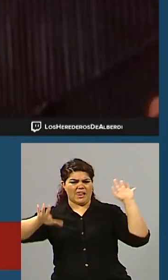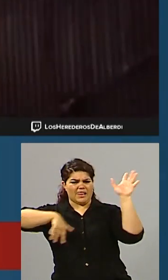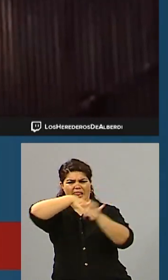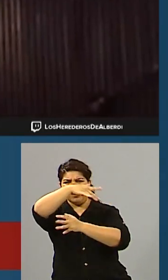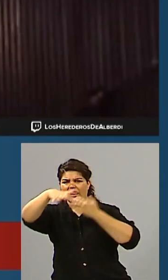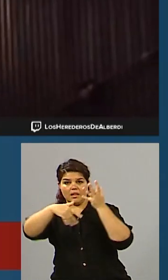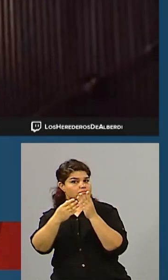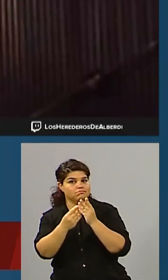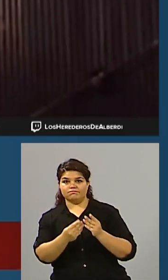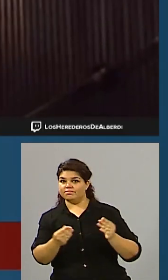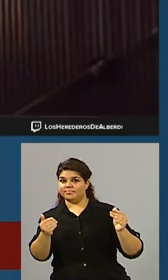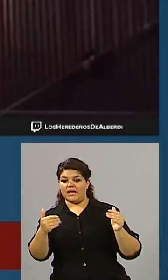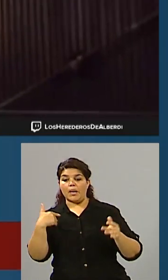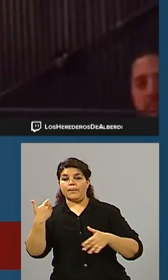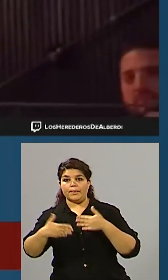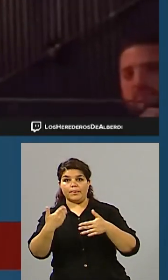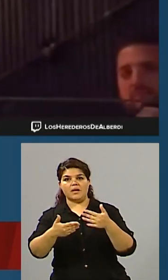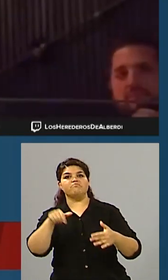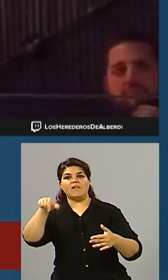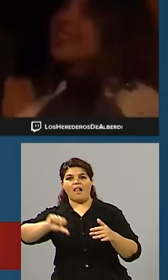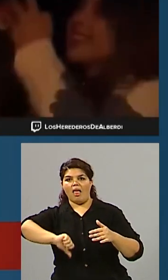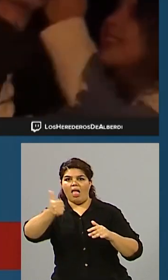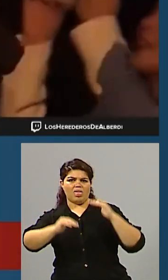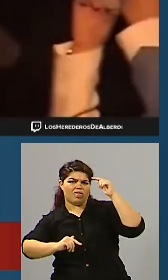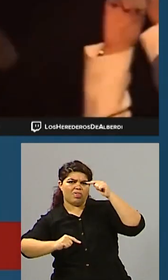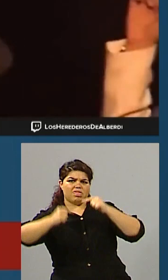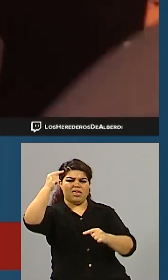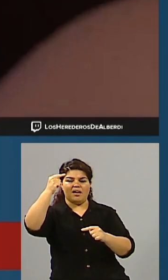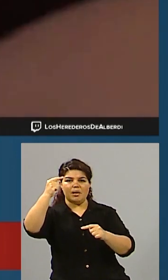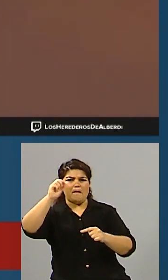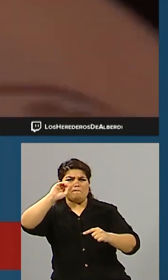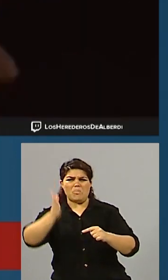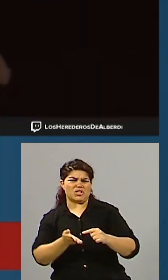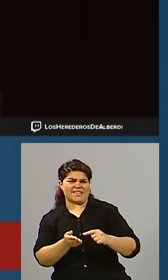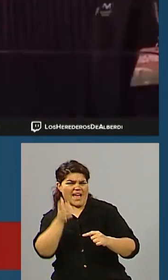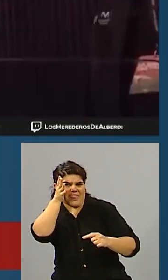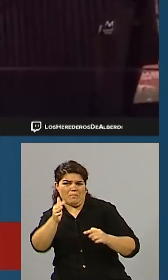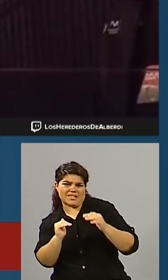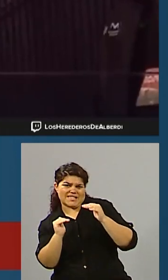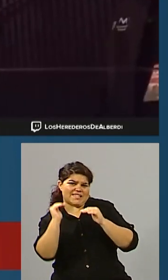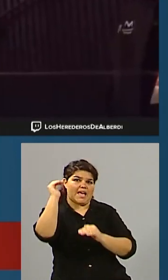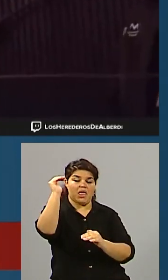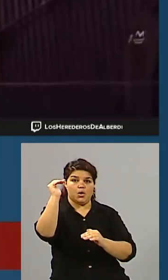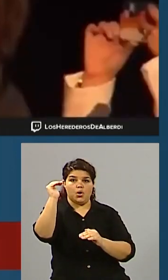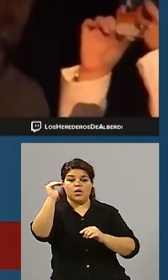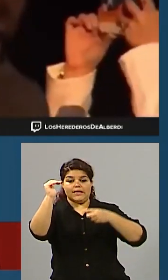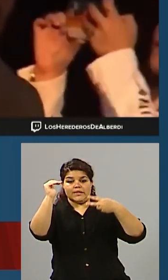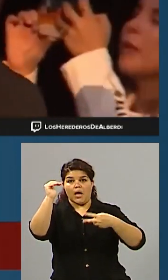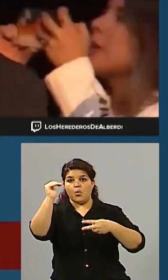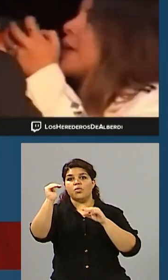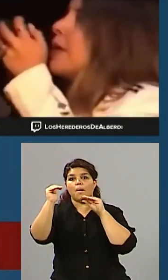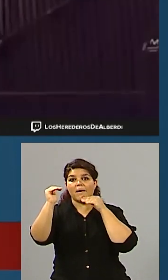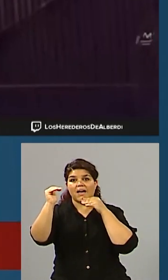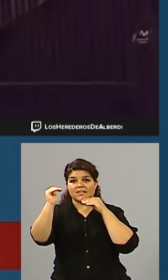presidencial, además con una diferencia bastante importante en cuanto a quien salió en el segundo lugar, que fue Sergio